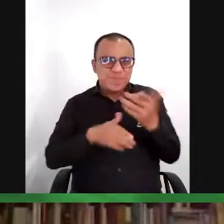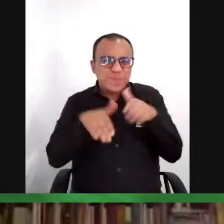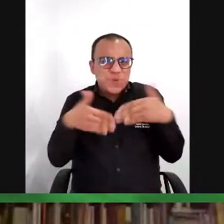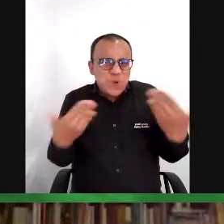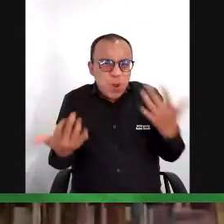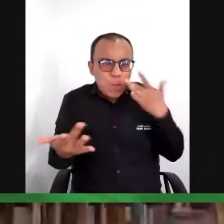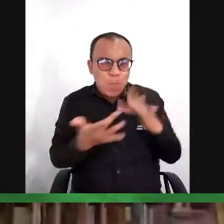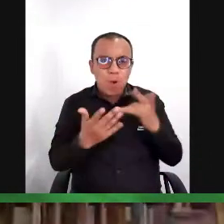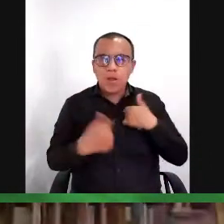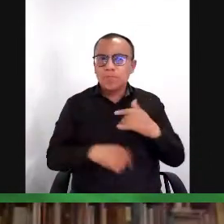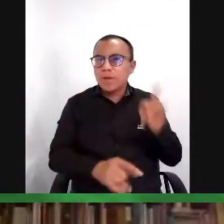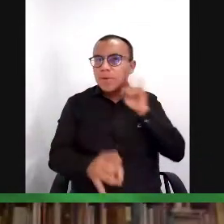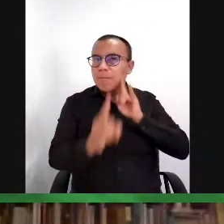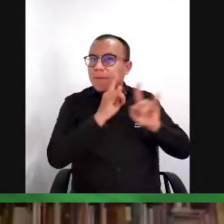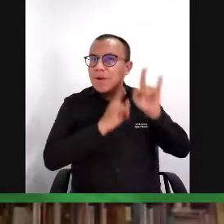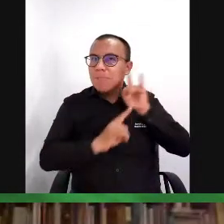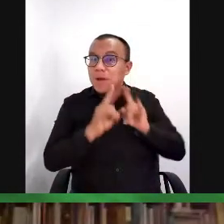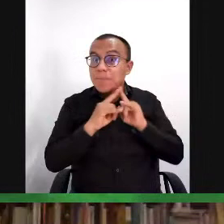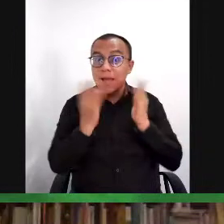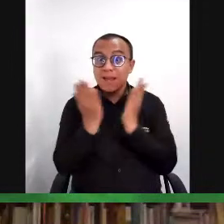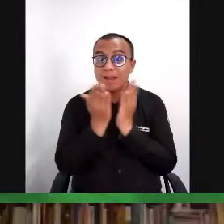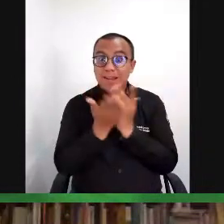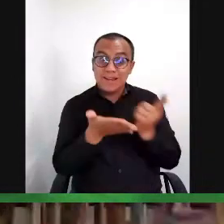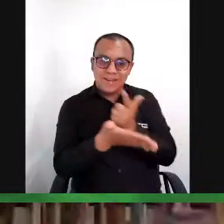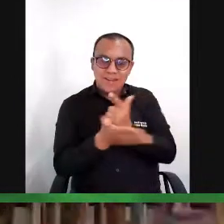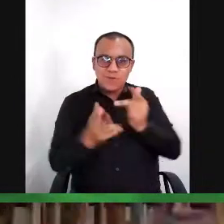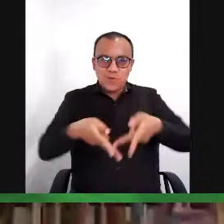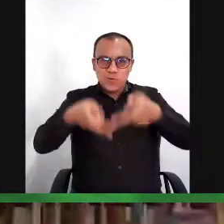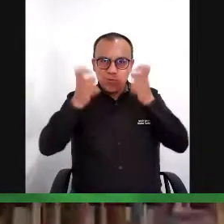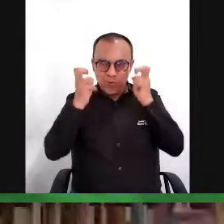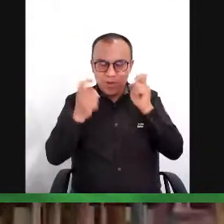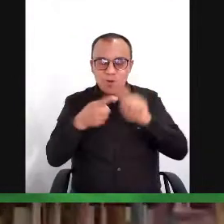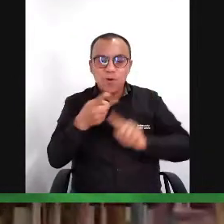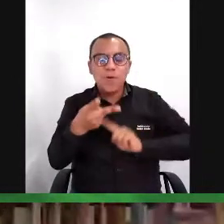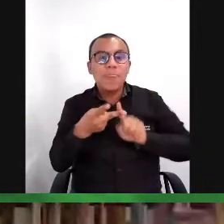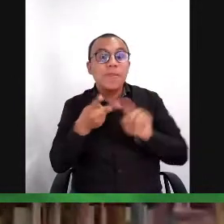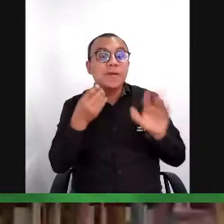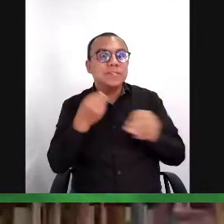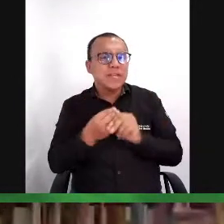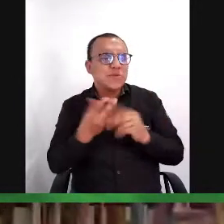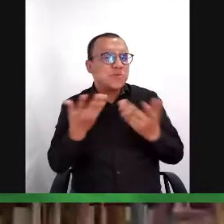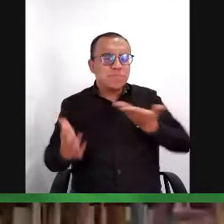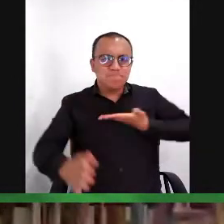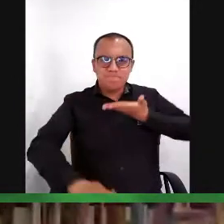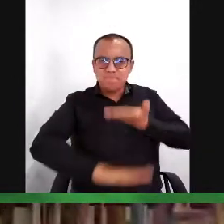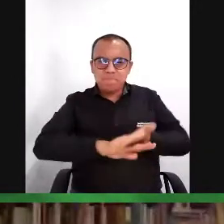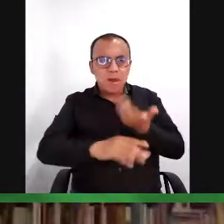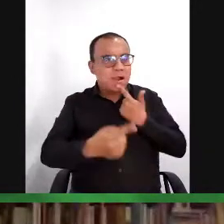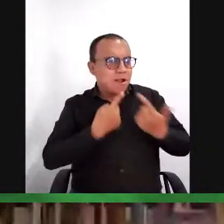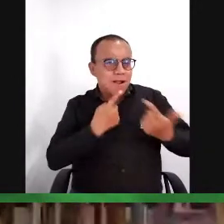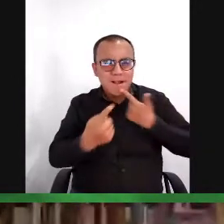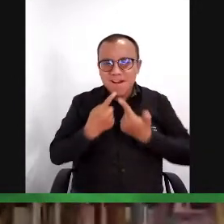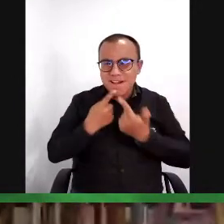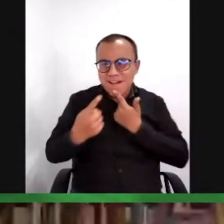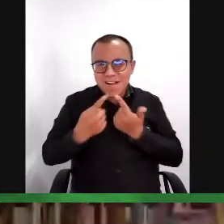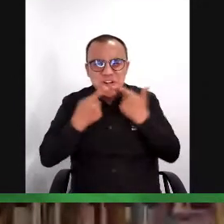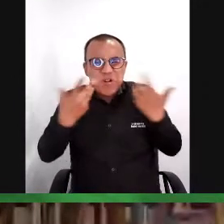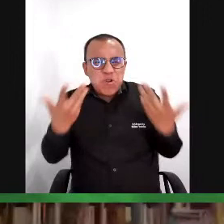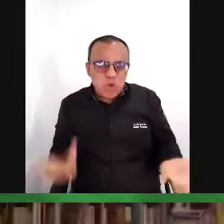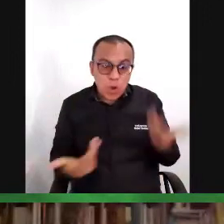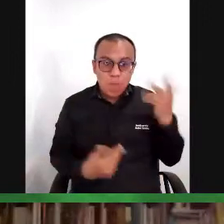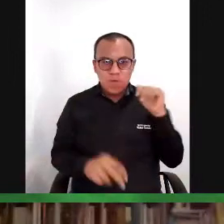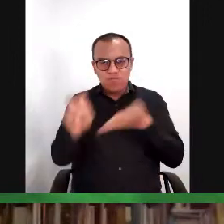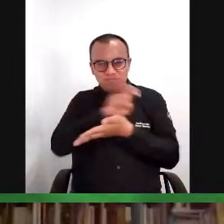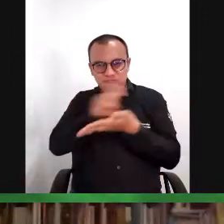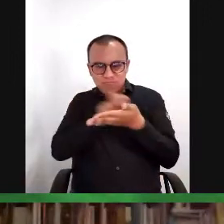un fragmento del libro Vecinos Inesperados. El segundo momento está propuesto para dialogar sobre la creación y edición del libro